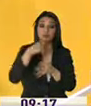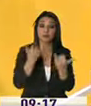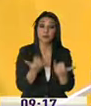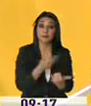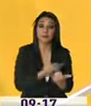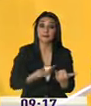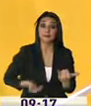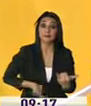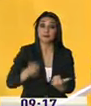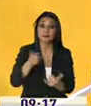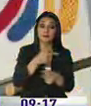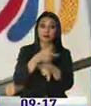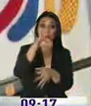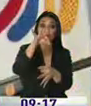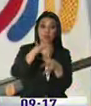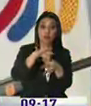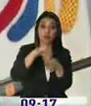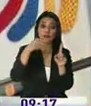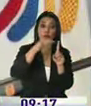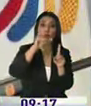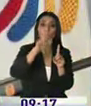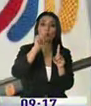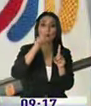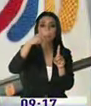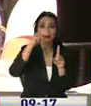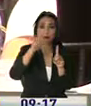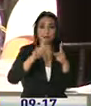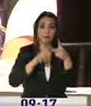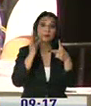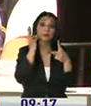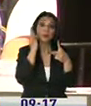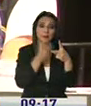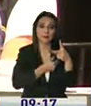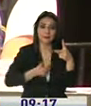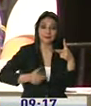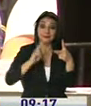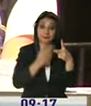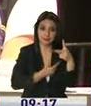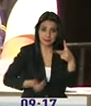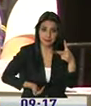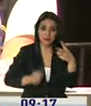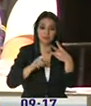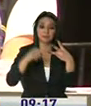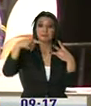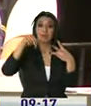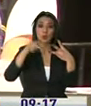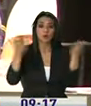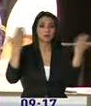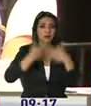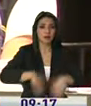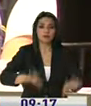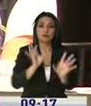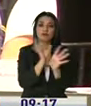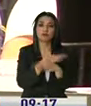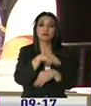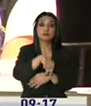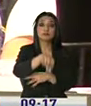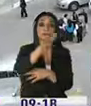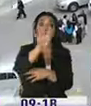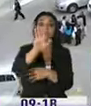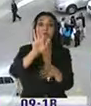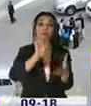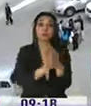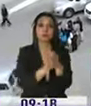CNE, Juan Pablo Pozzo, la vicepresidenta Nubia Villacís y Paul Salazar deben cesar en funciones este 29 de